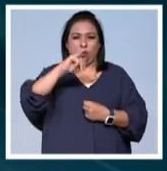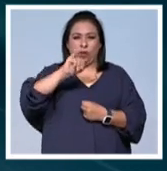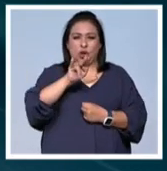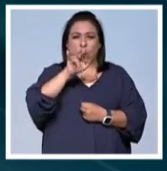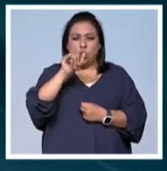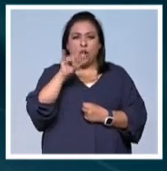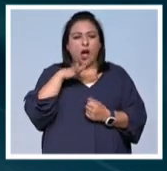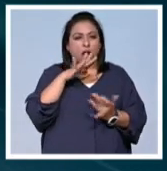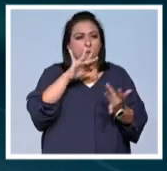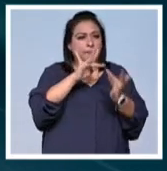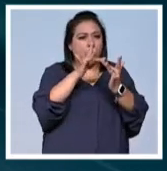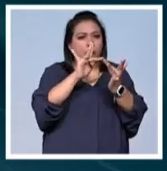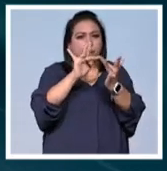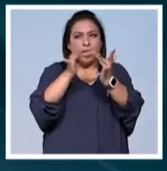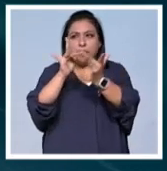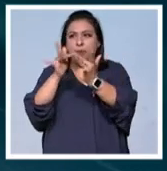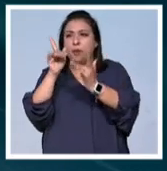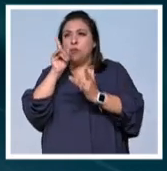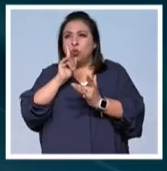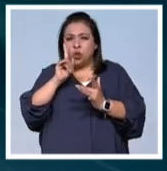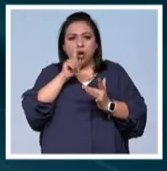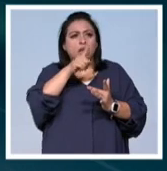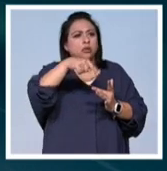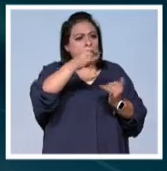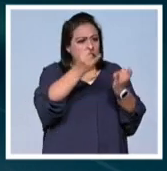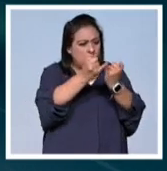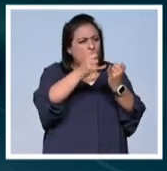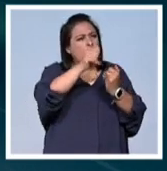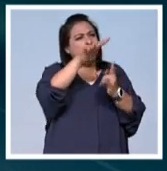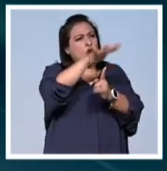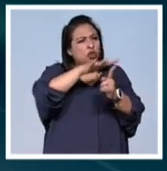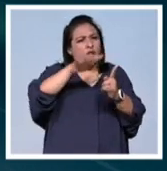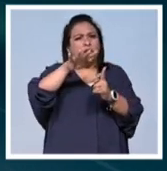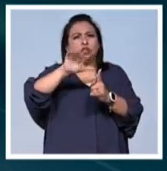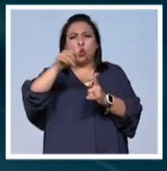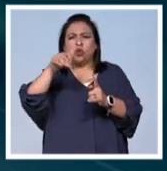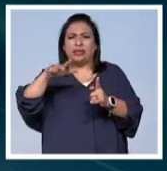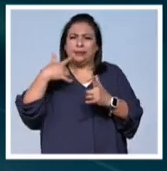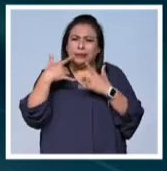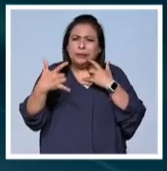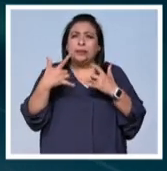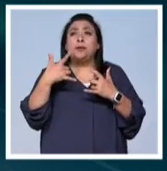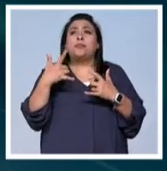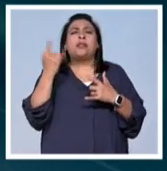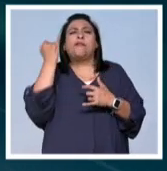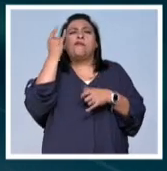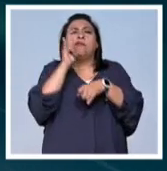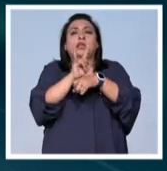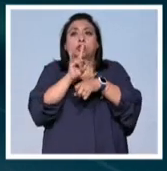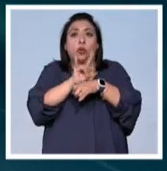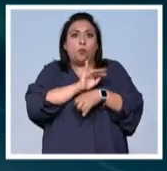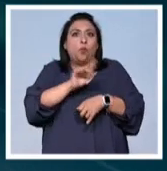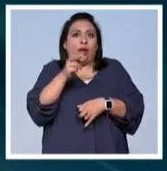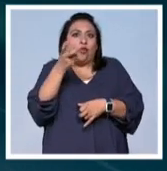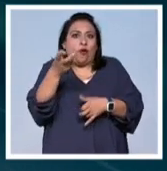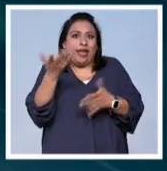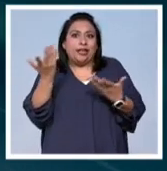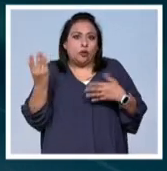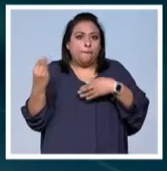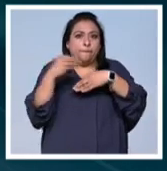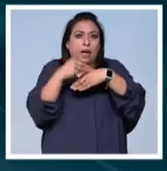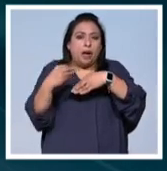tejiendo con esas mujeres que son atravesadas por otros contextos por otras luchas y la ficción me permitía eso no meter